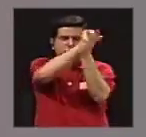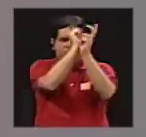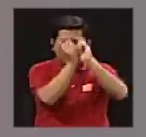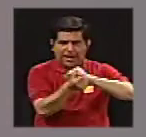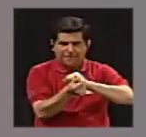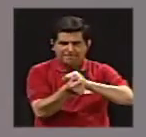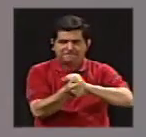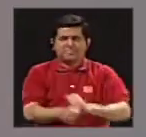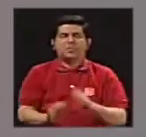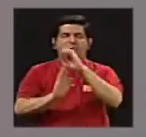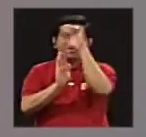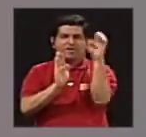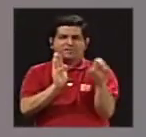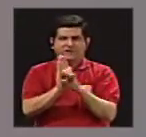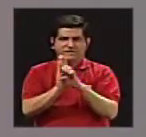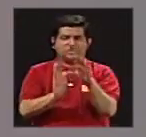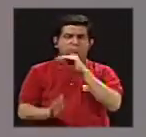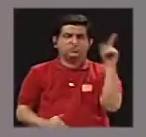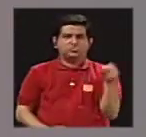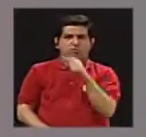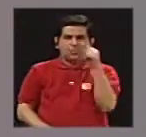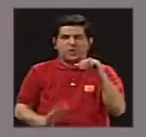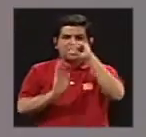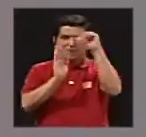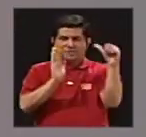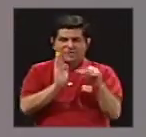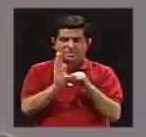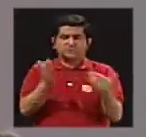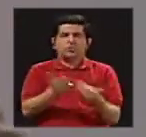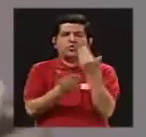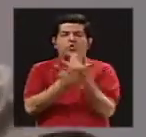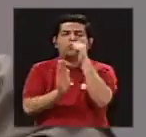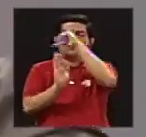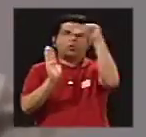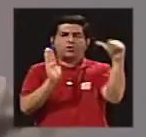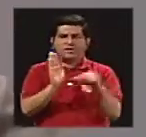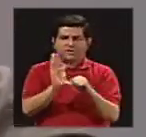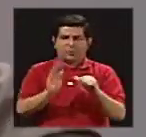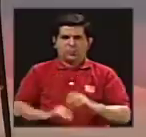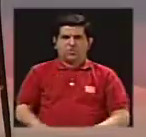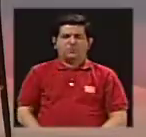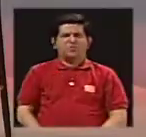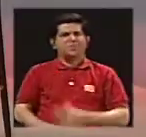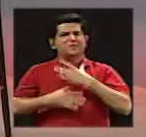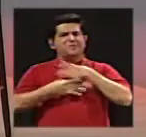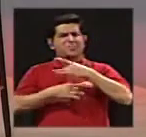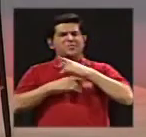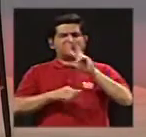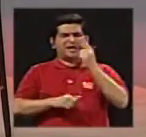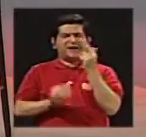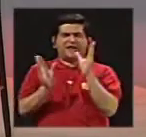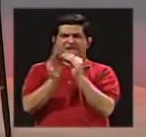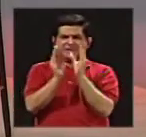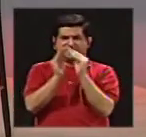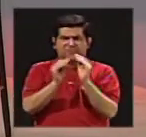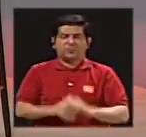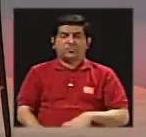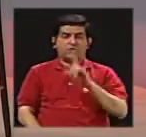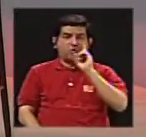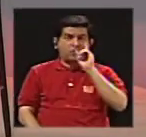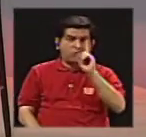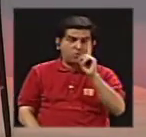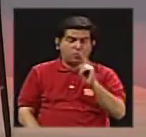a al estatuto o derogación de artículos o nuevo artículo fue interesante que en el Tercer congreso que ha sido uno de los